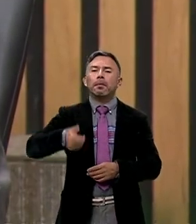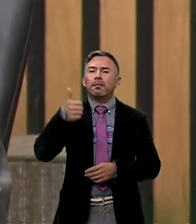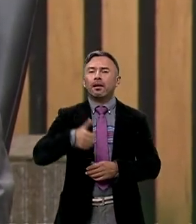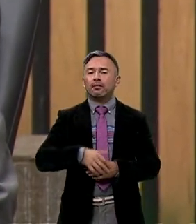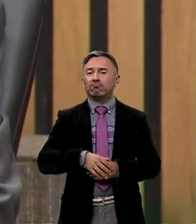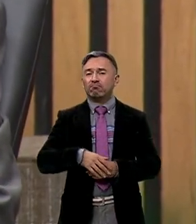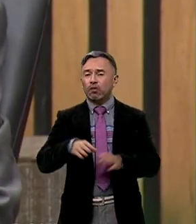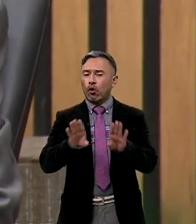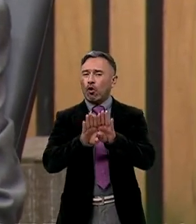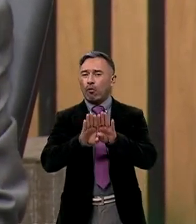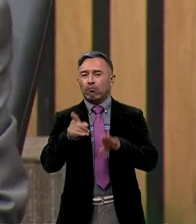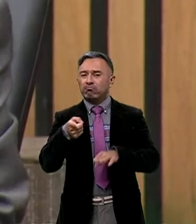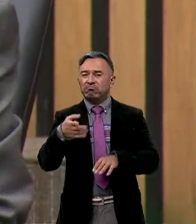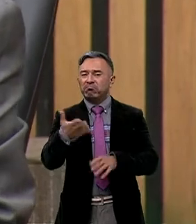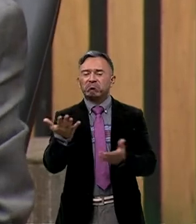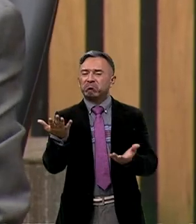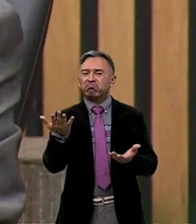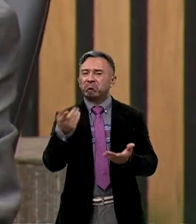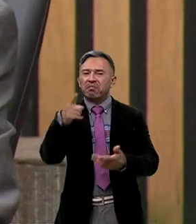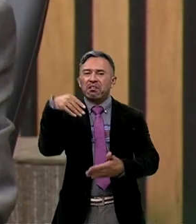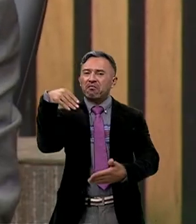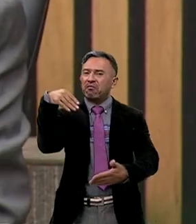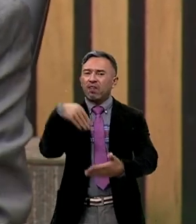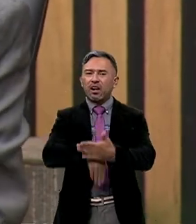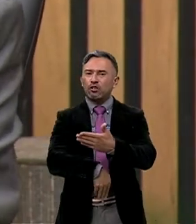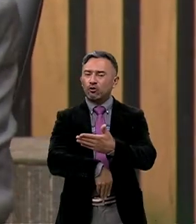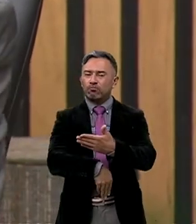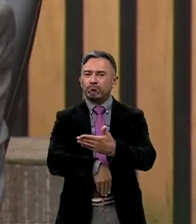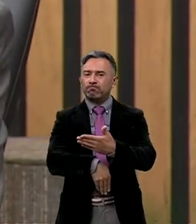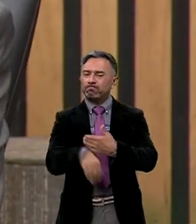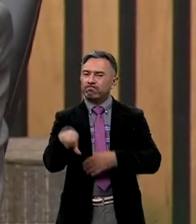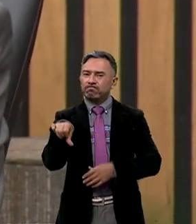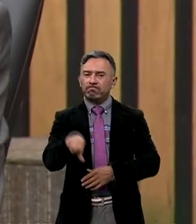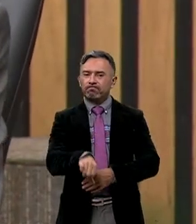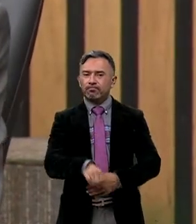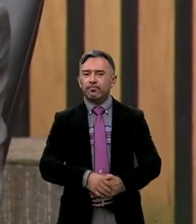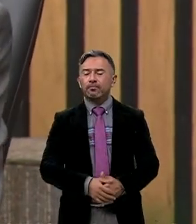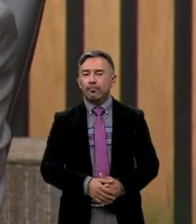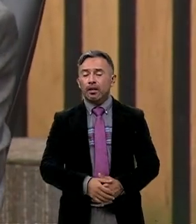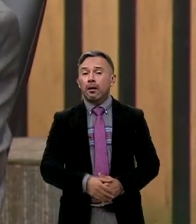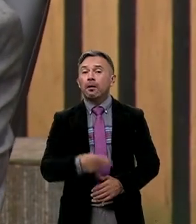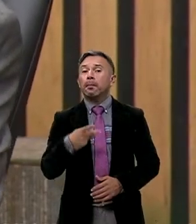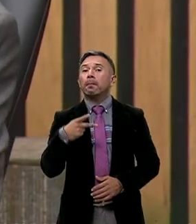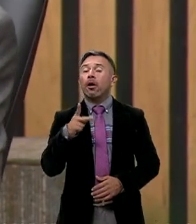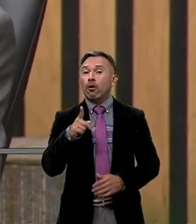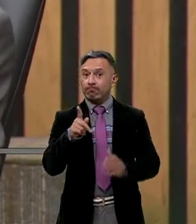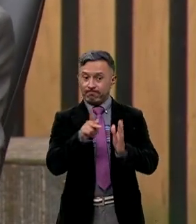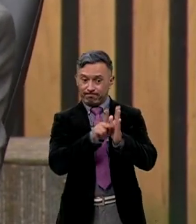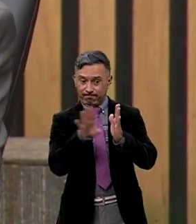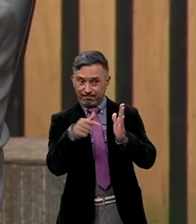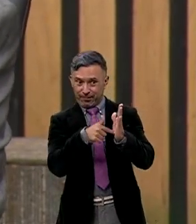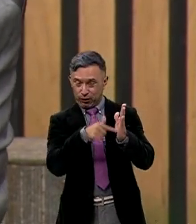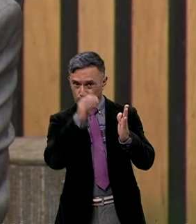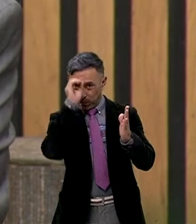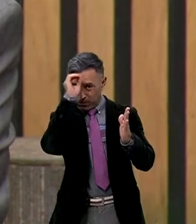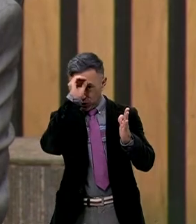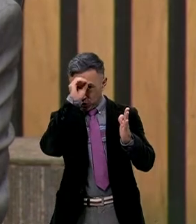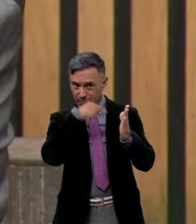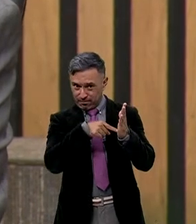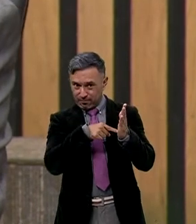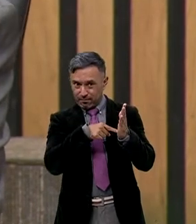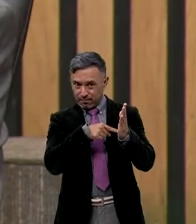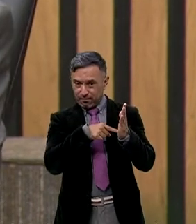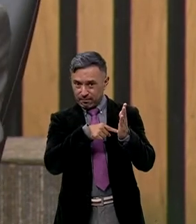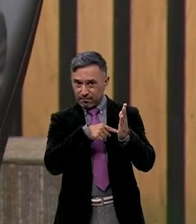un fracaso sin embargo contra estas opiniones desde